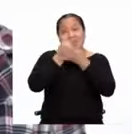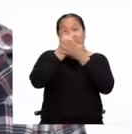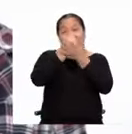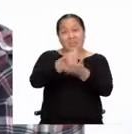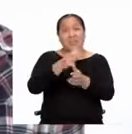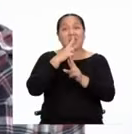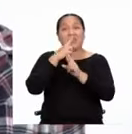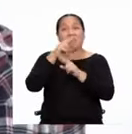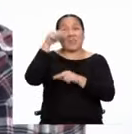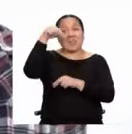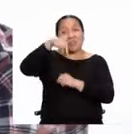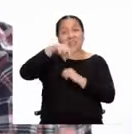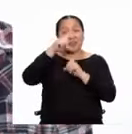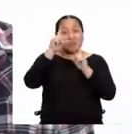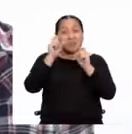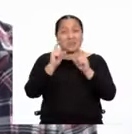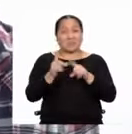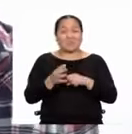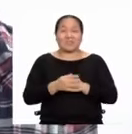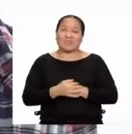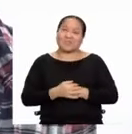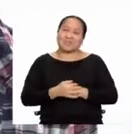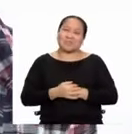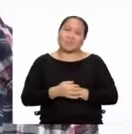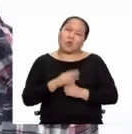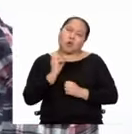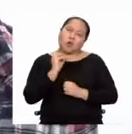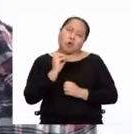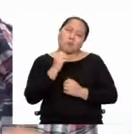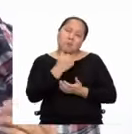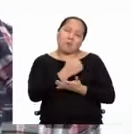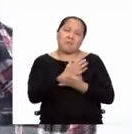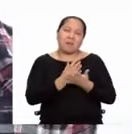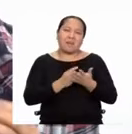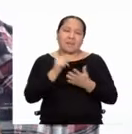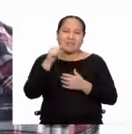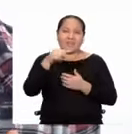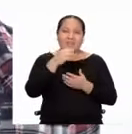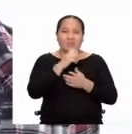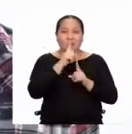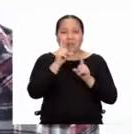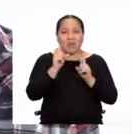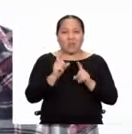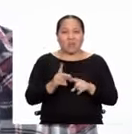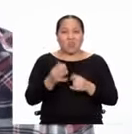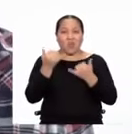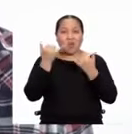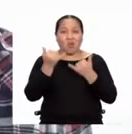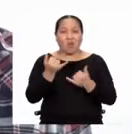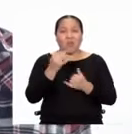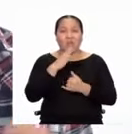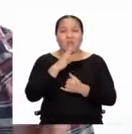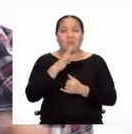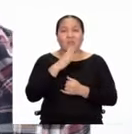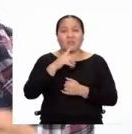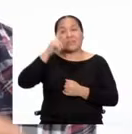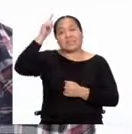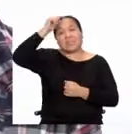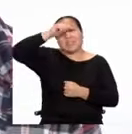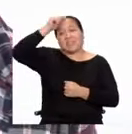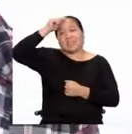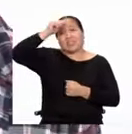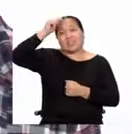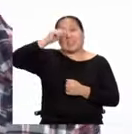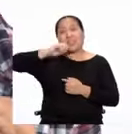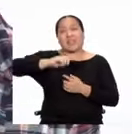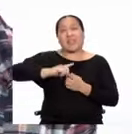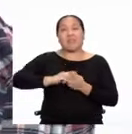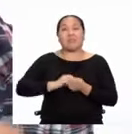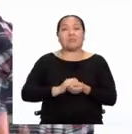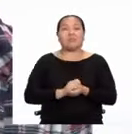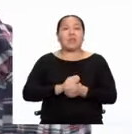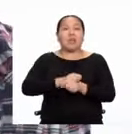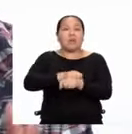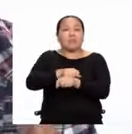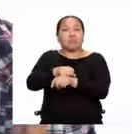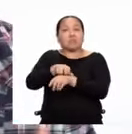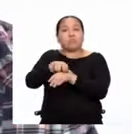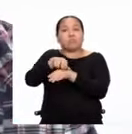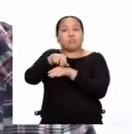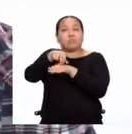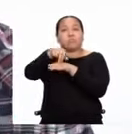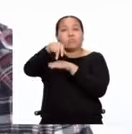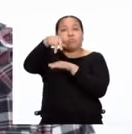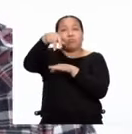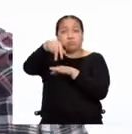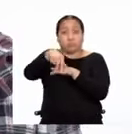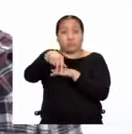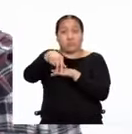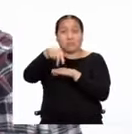responder esta pregunta, o al menos parte de ella. Hoy hablaremos sobre las teorías evolucionistas que explican el origen y